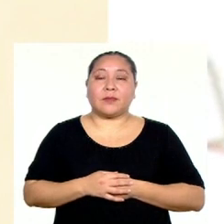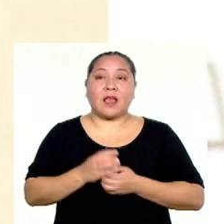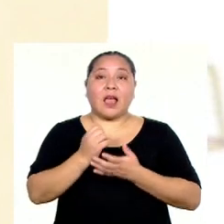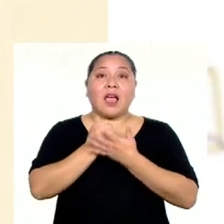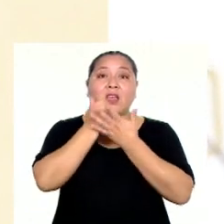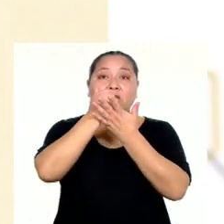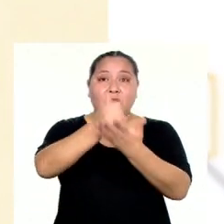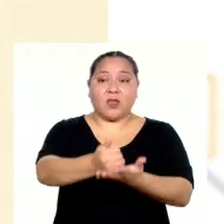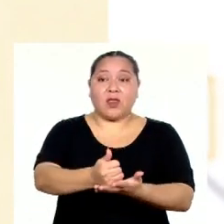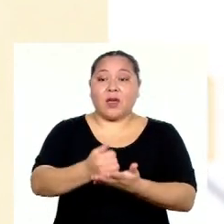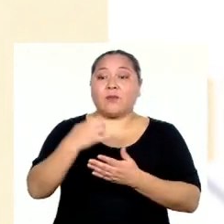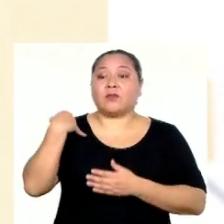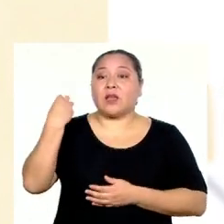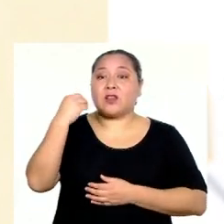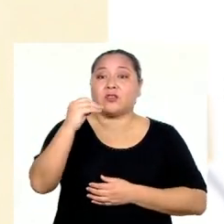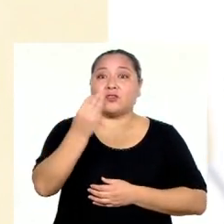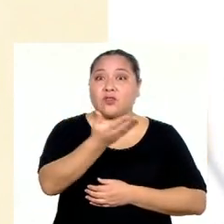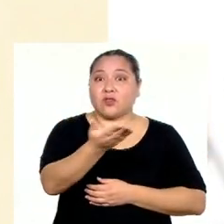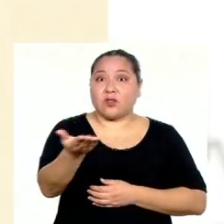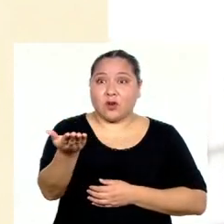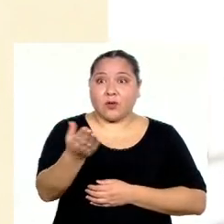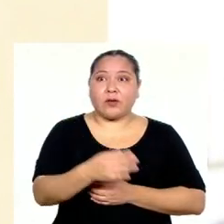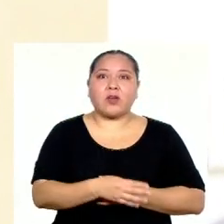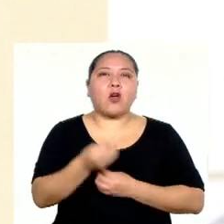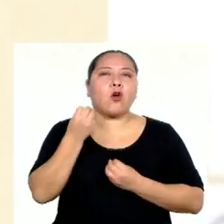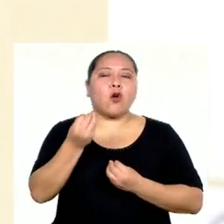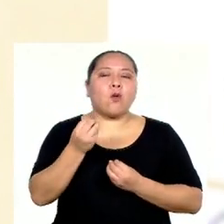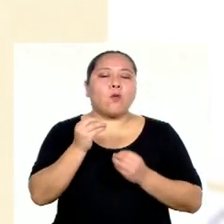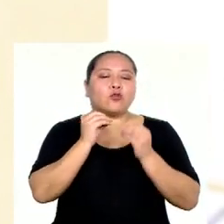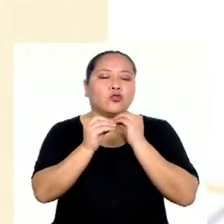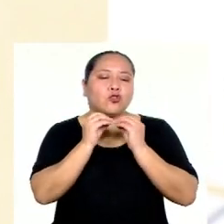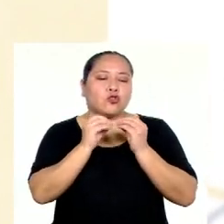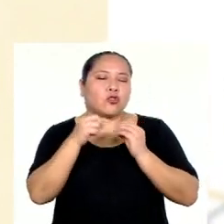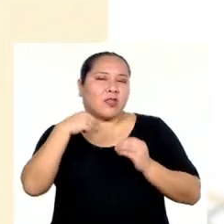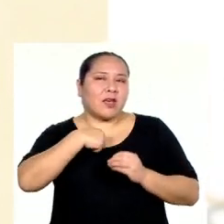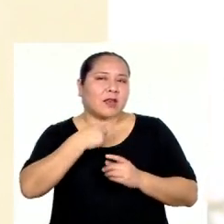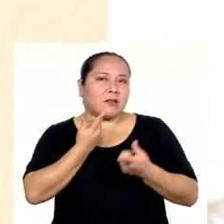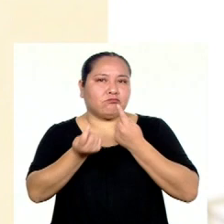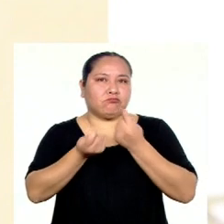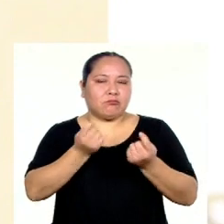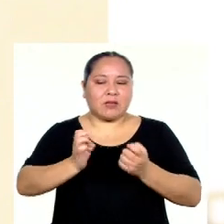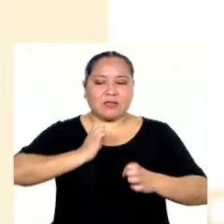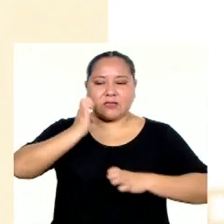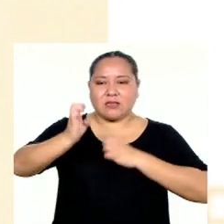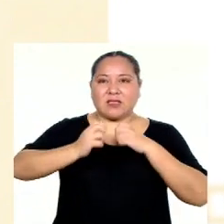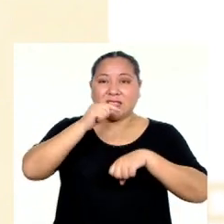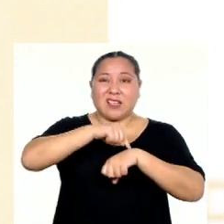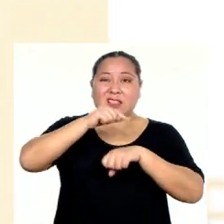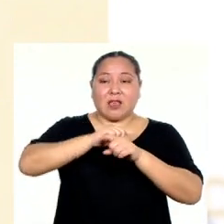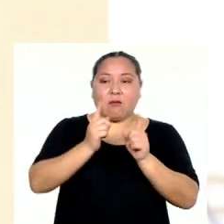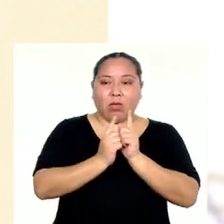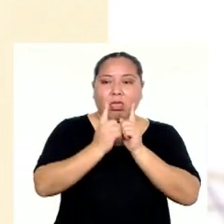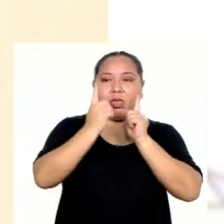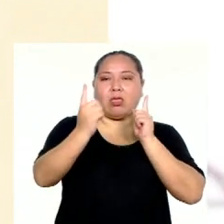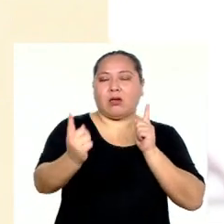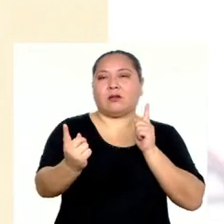Ayudaremos a las y los adolescentes a saber cómo abordar las emociones que experimentan durante el periodo de distanciamiento social.